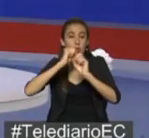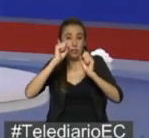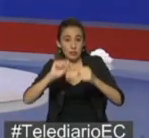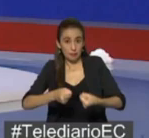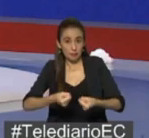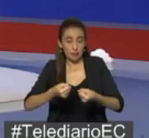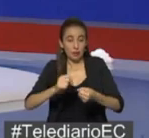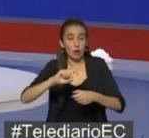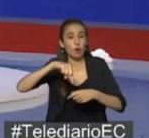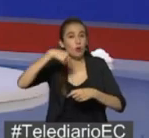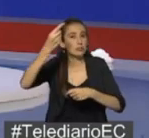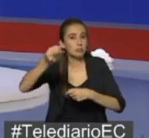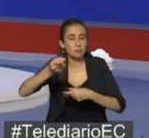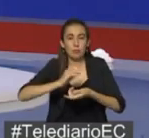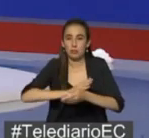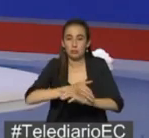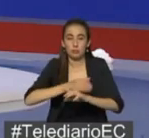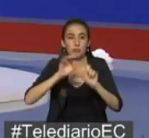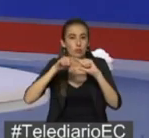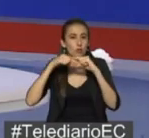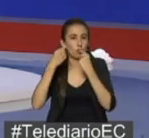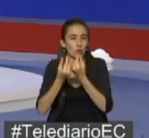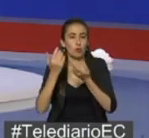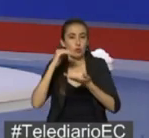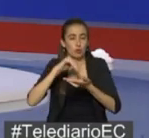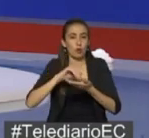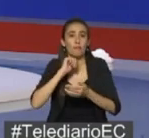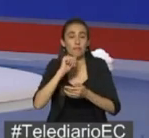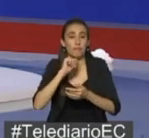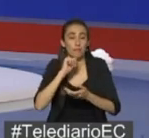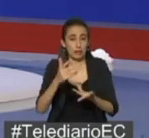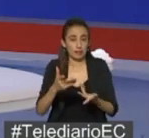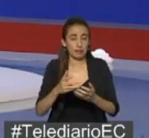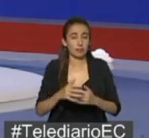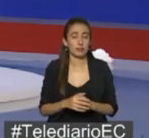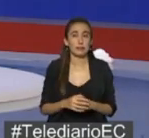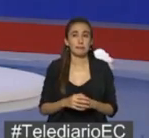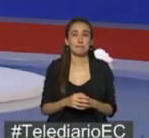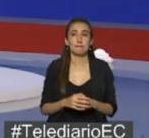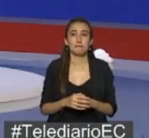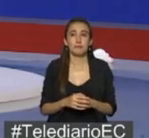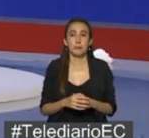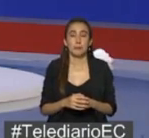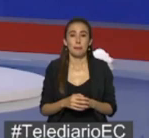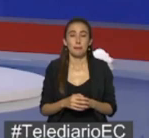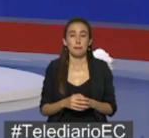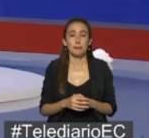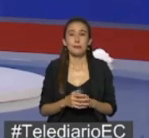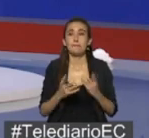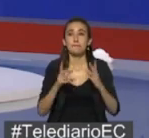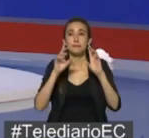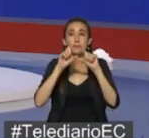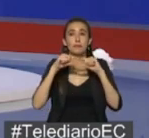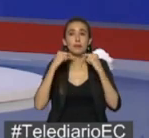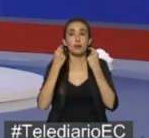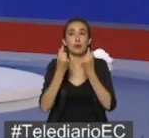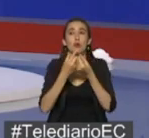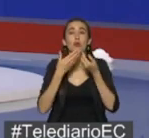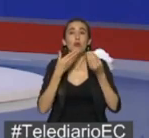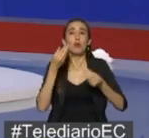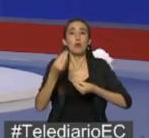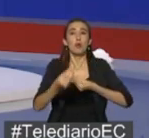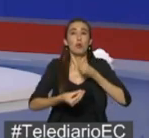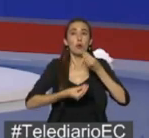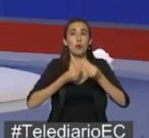vendrá próximamente. Si es así, ¿cuántas más quedan por venir de estos grupos vulnerables? como no hay un grupo de personas vulnerables, que está